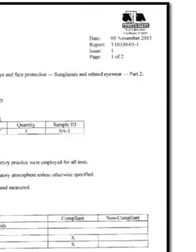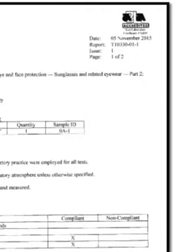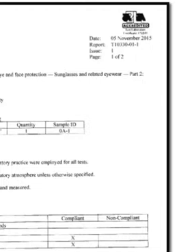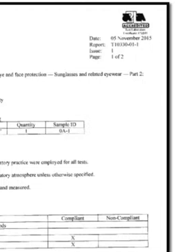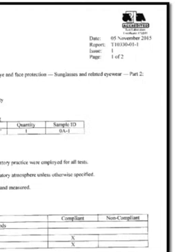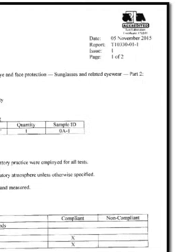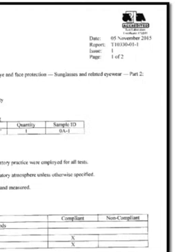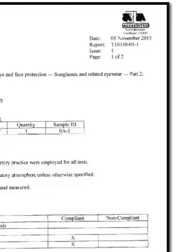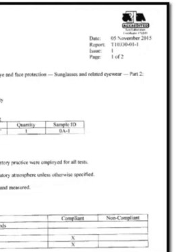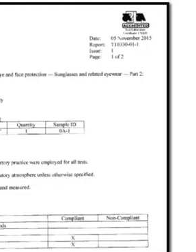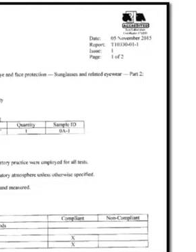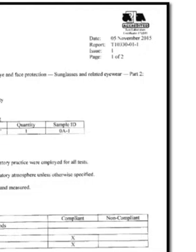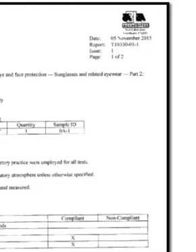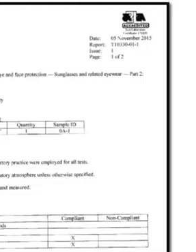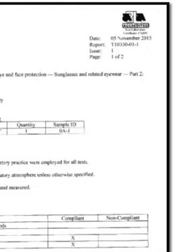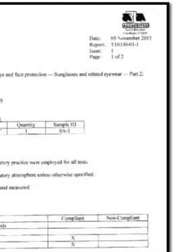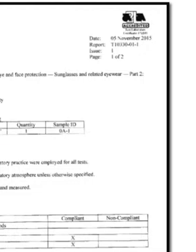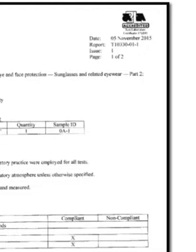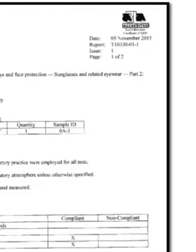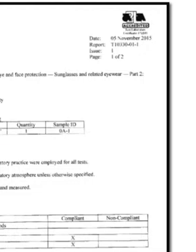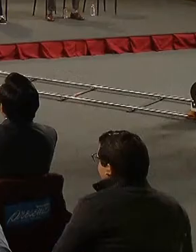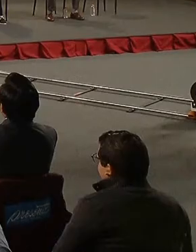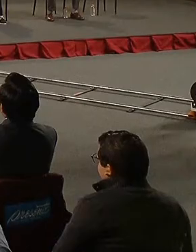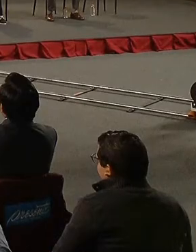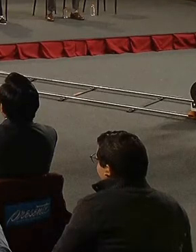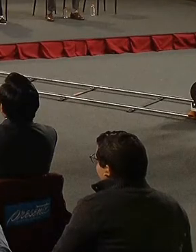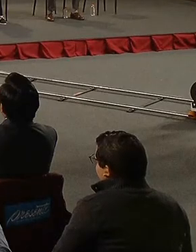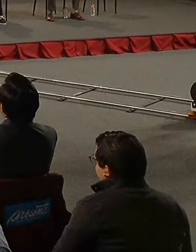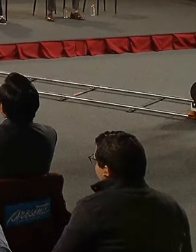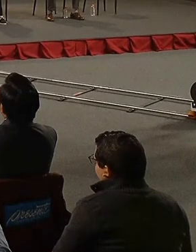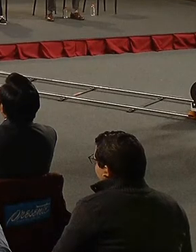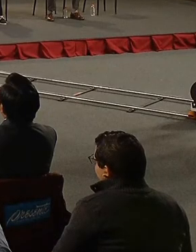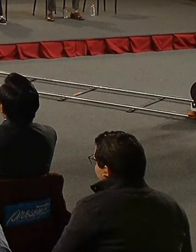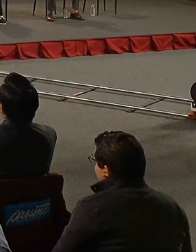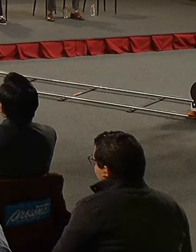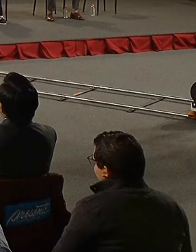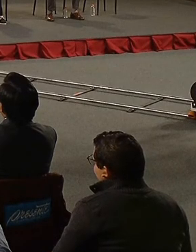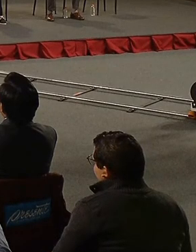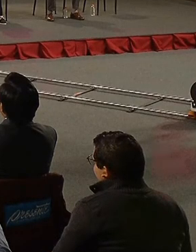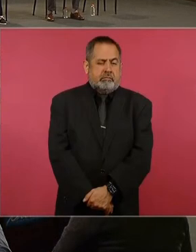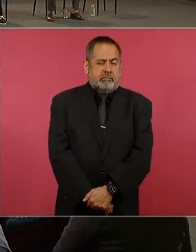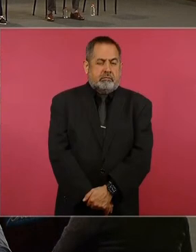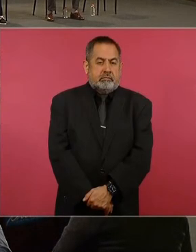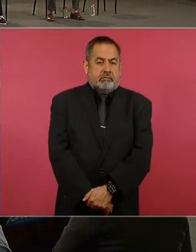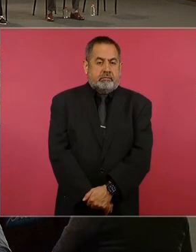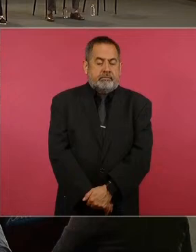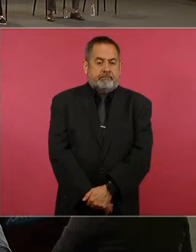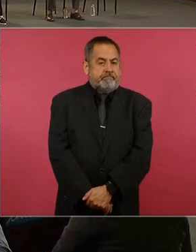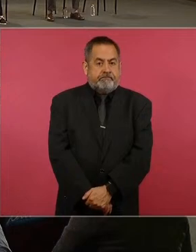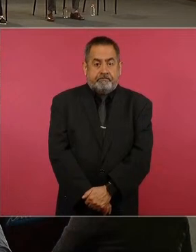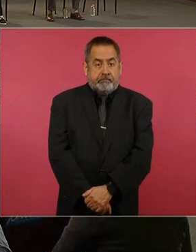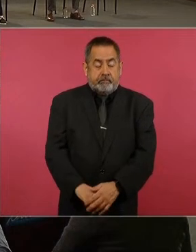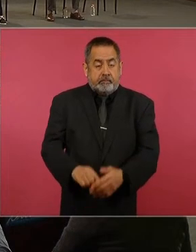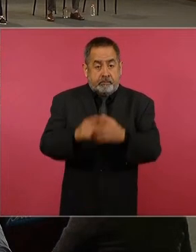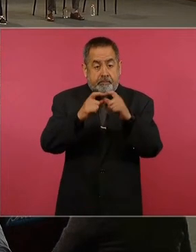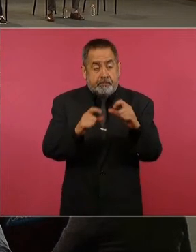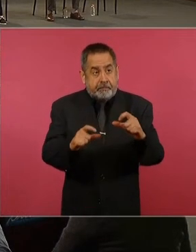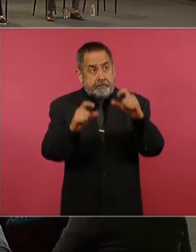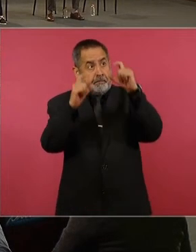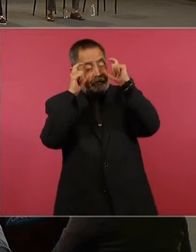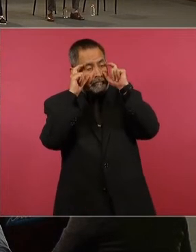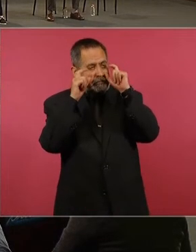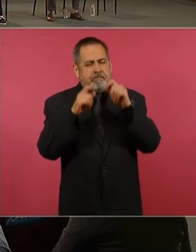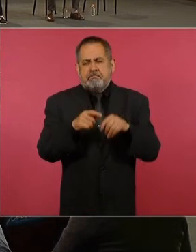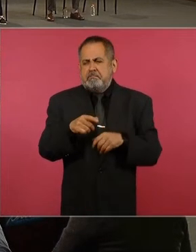Porque ahora he visto en el internet que todo el mundo está ofreciendo filtros, pero no pueden ustedes comprar cualquiera. Tienen